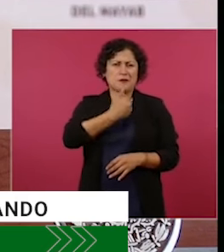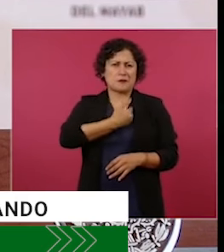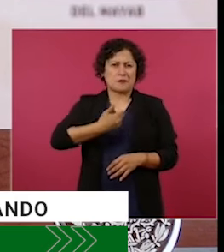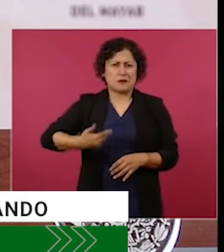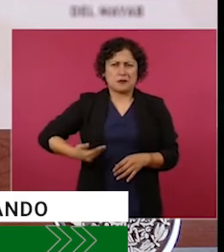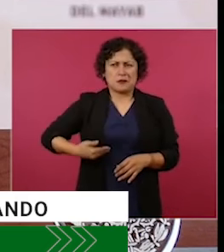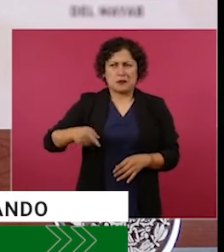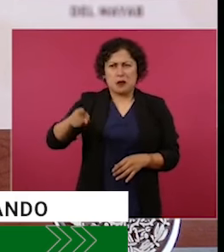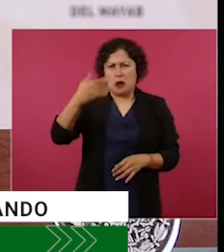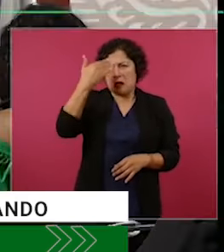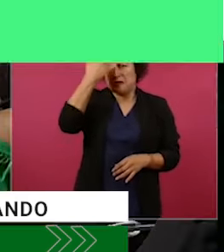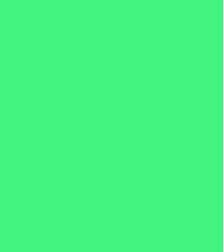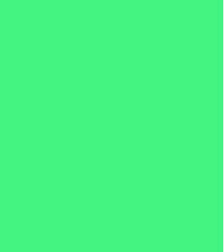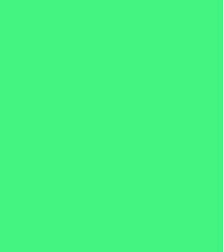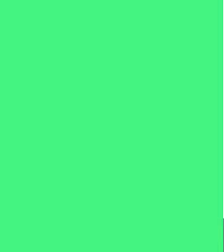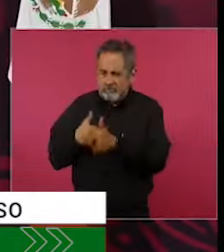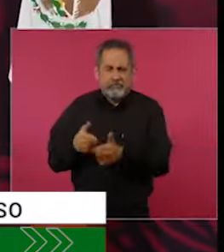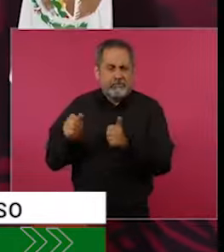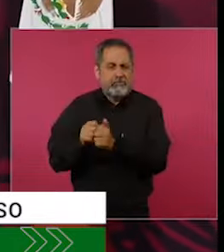puede ayudarla.